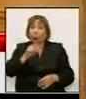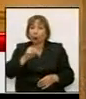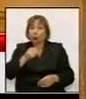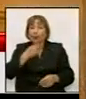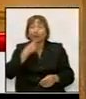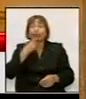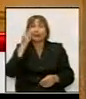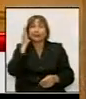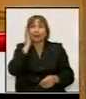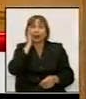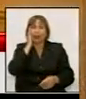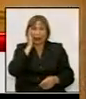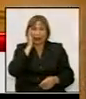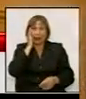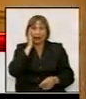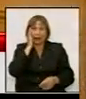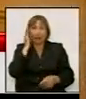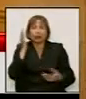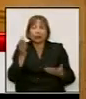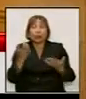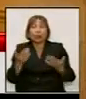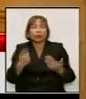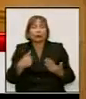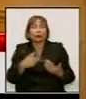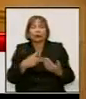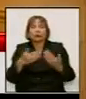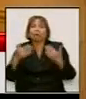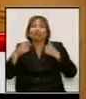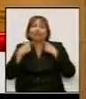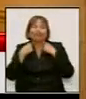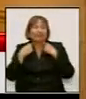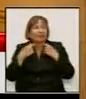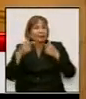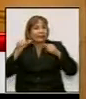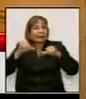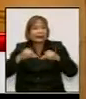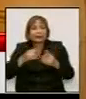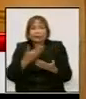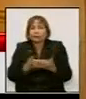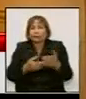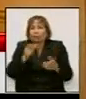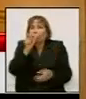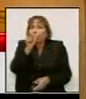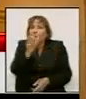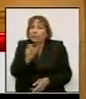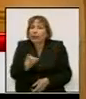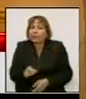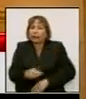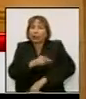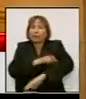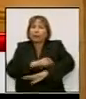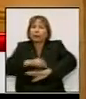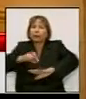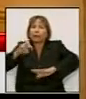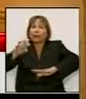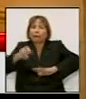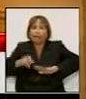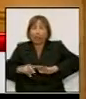sabemos que no solamente hemos perdido a un gran profesional, a un hombre